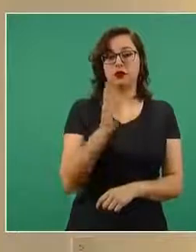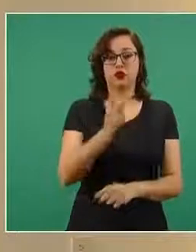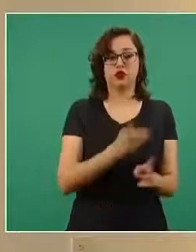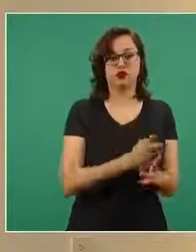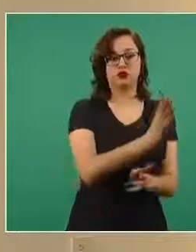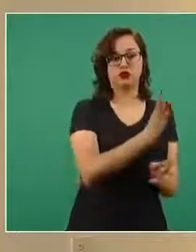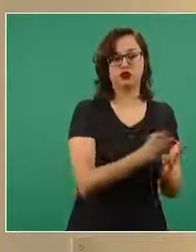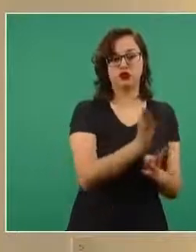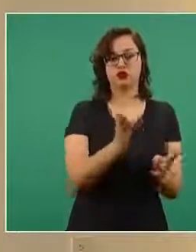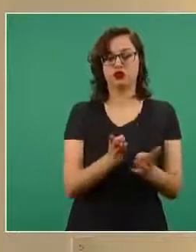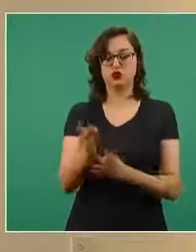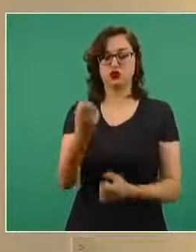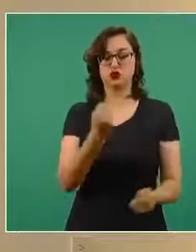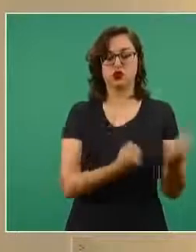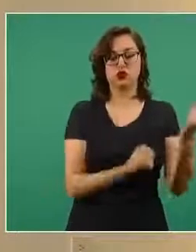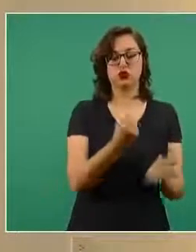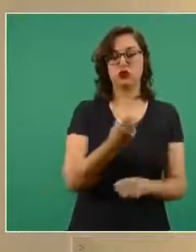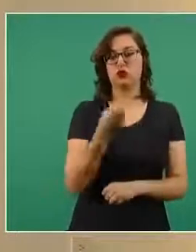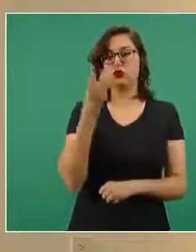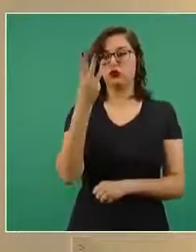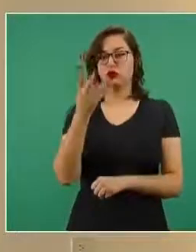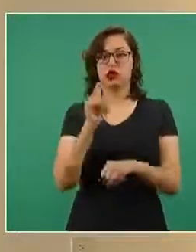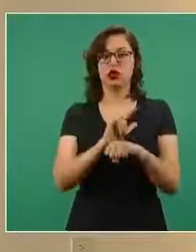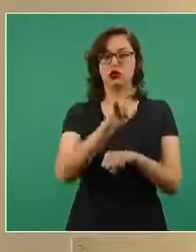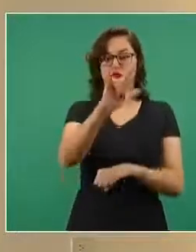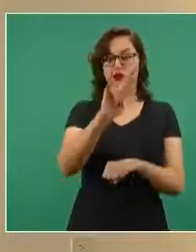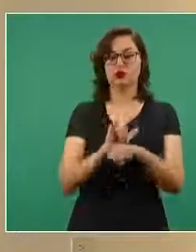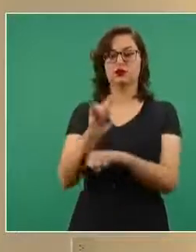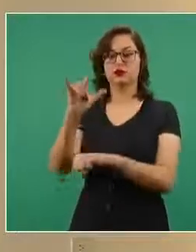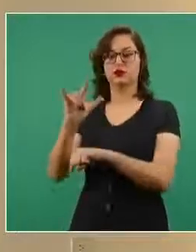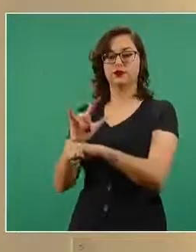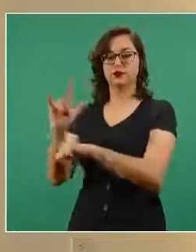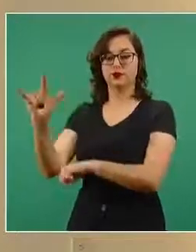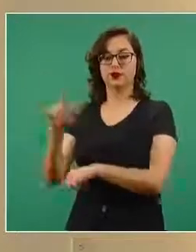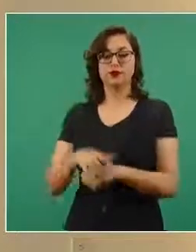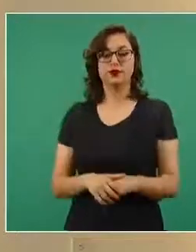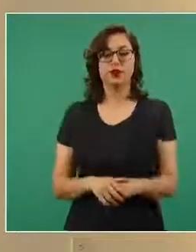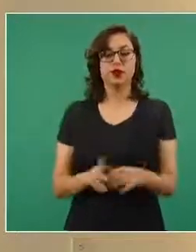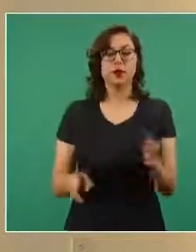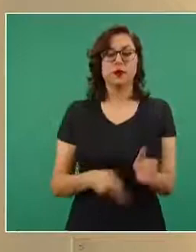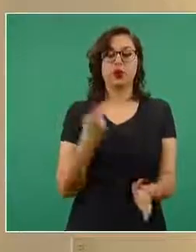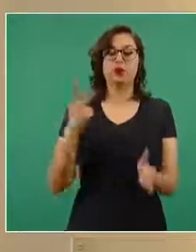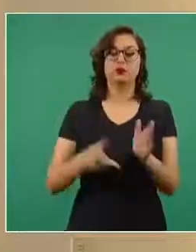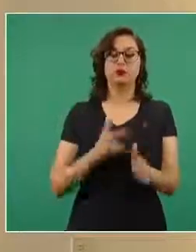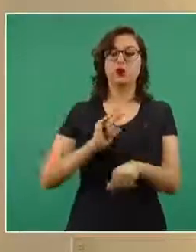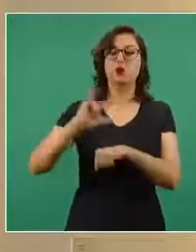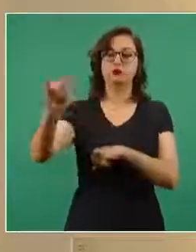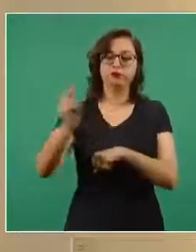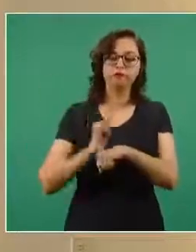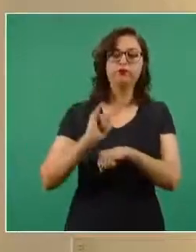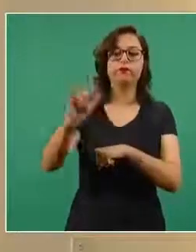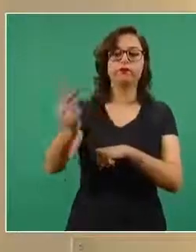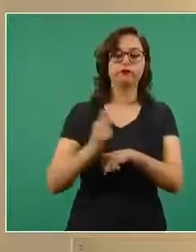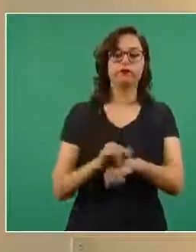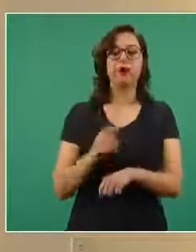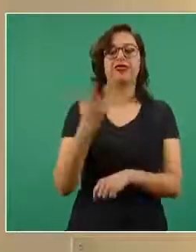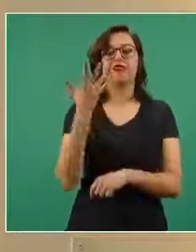seguridad, 3 rutas aéreas con 10 operaciones, y el total de